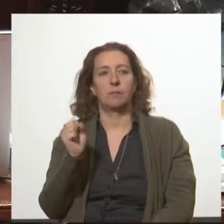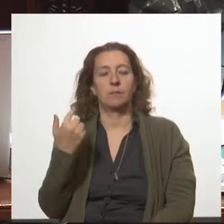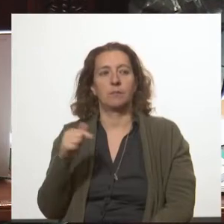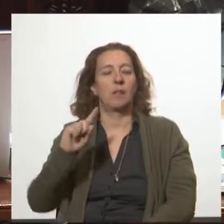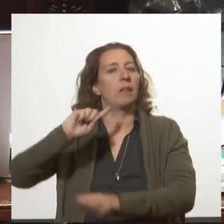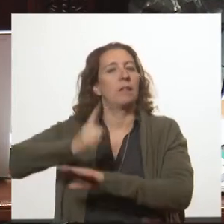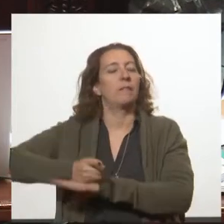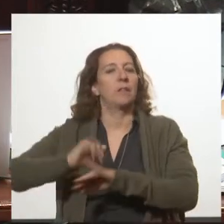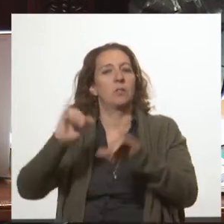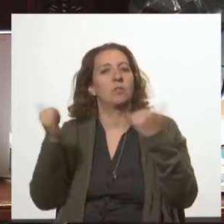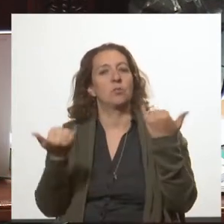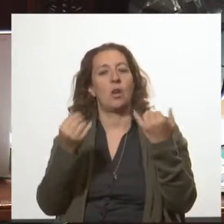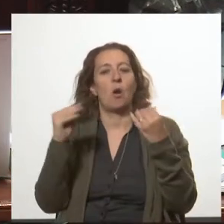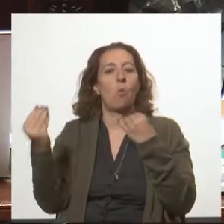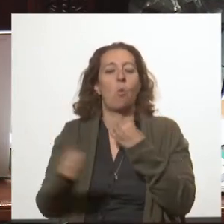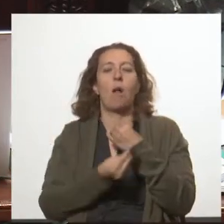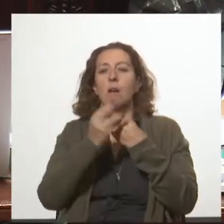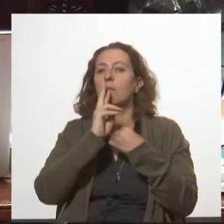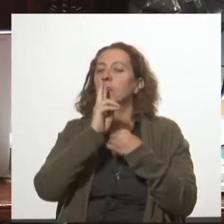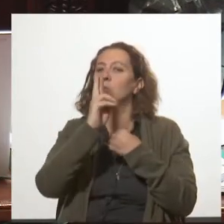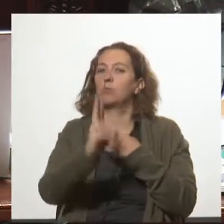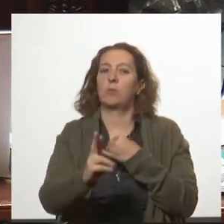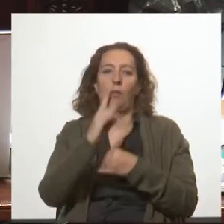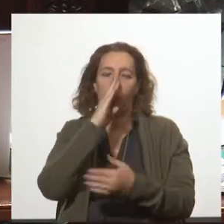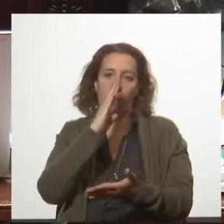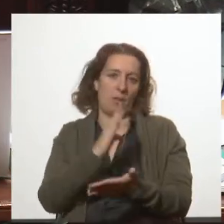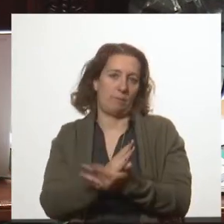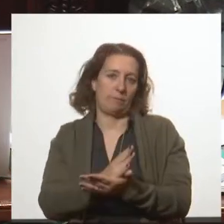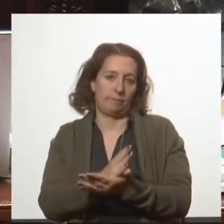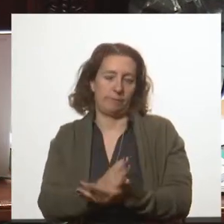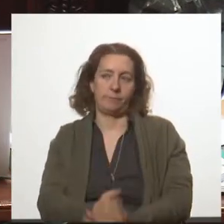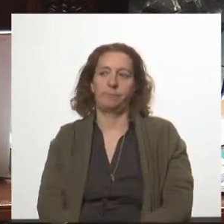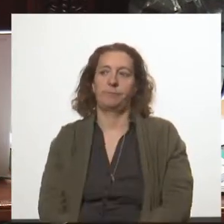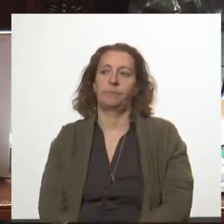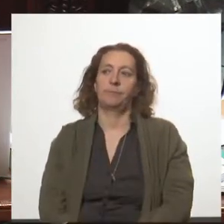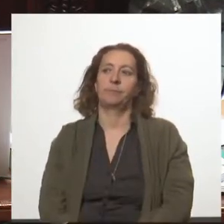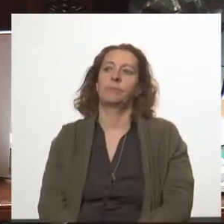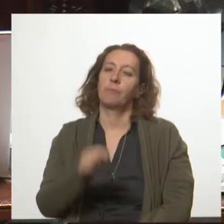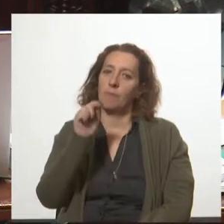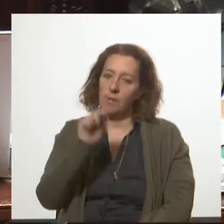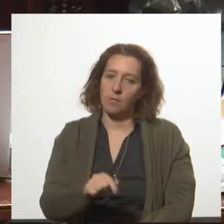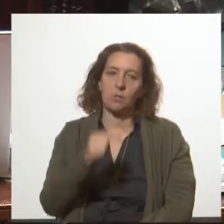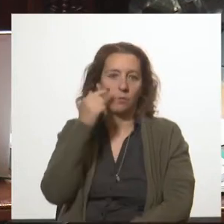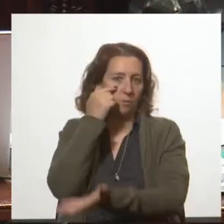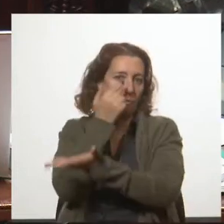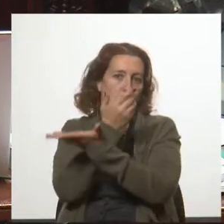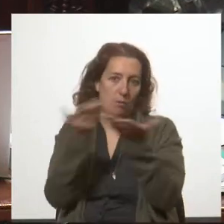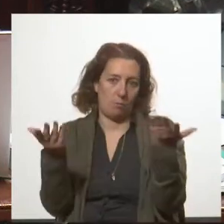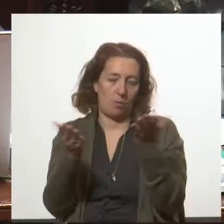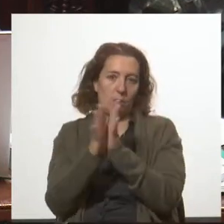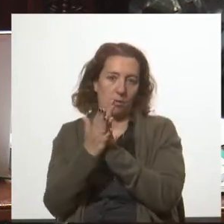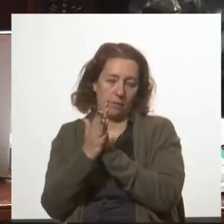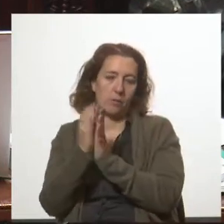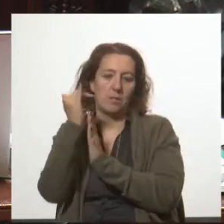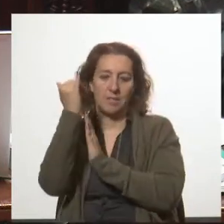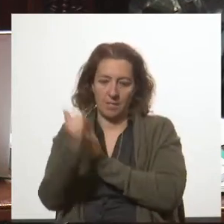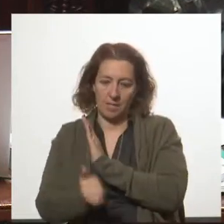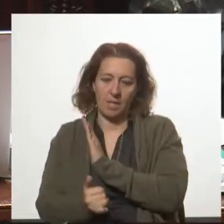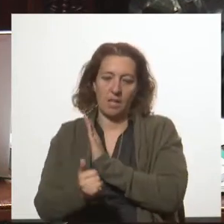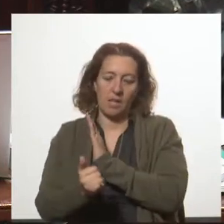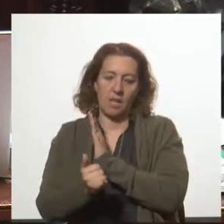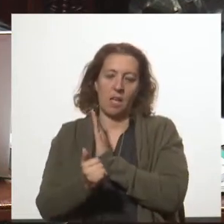definido ya cuál es el resultado final de la ecuación económica y eso es lo que reflejan los libros o sea que si las auditorías